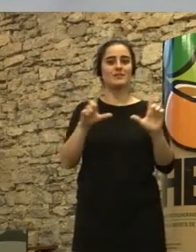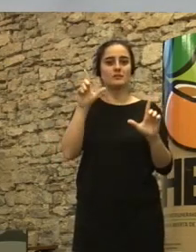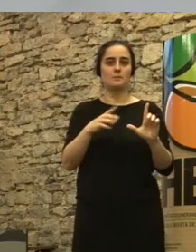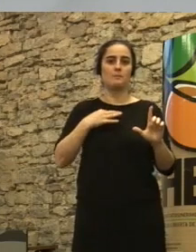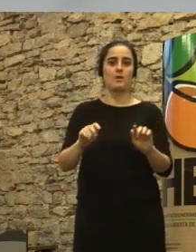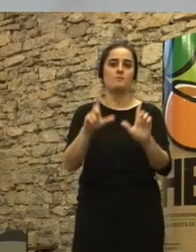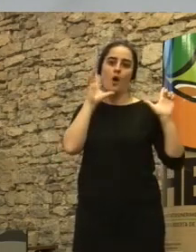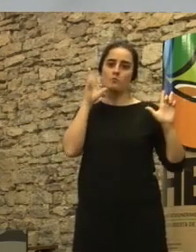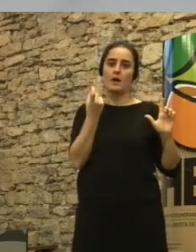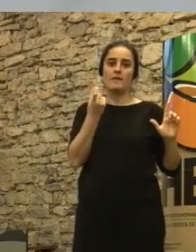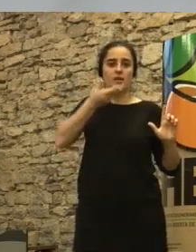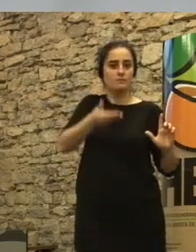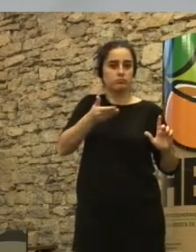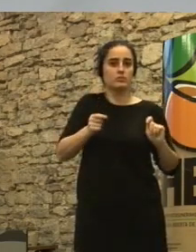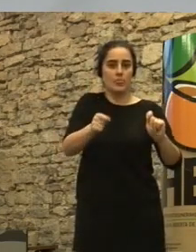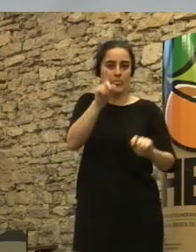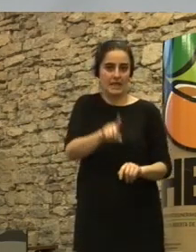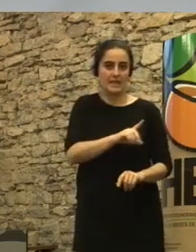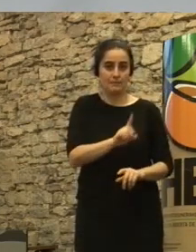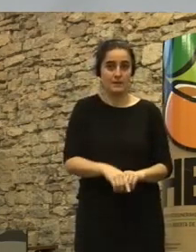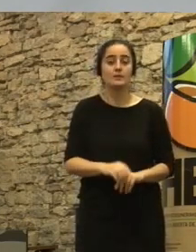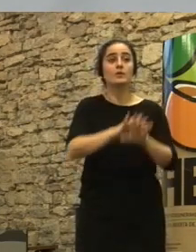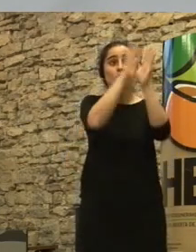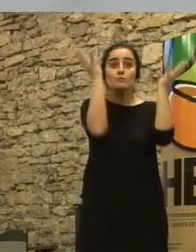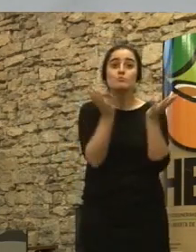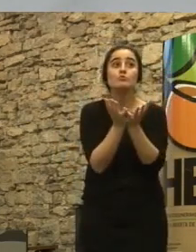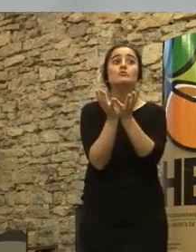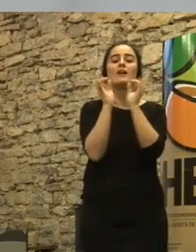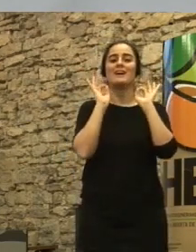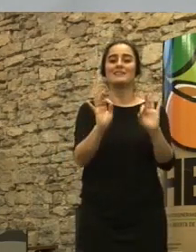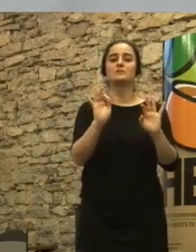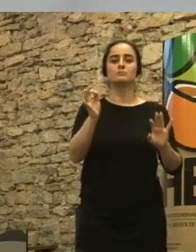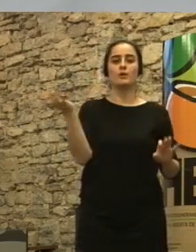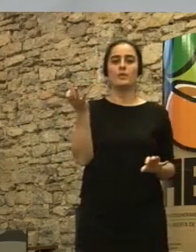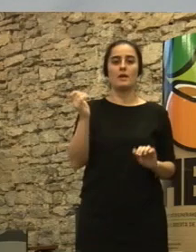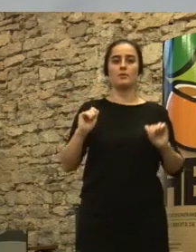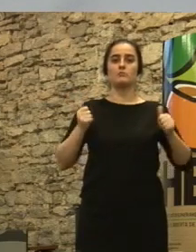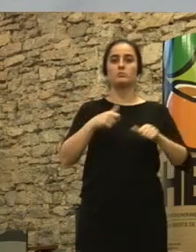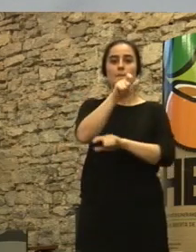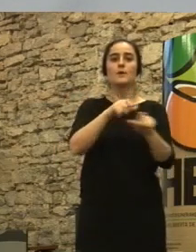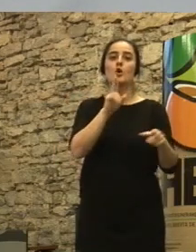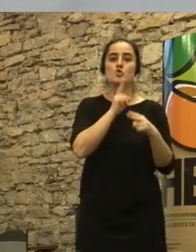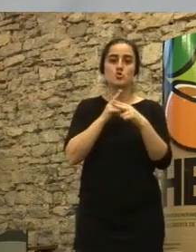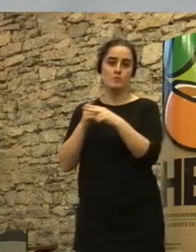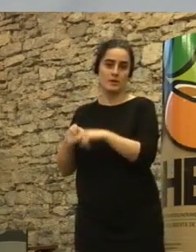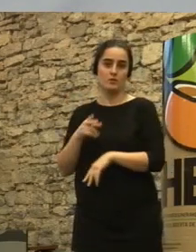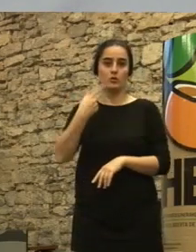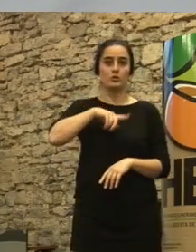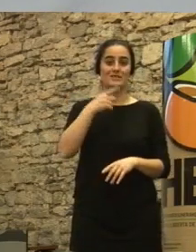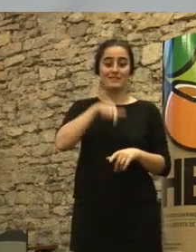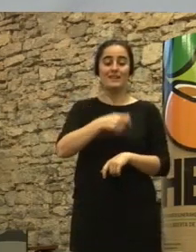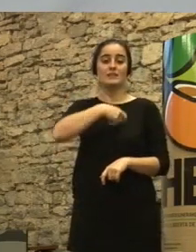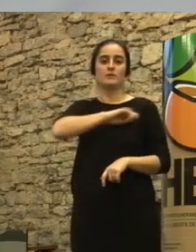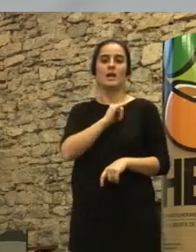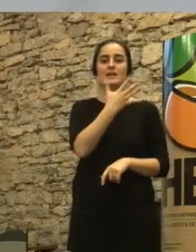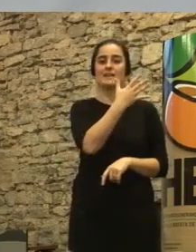notoriedad. Ese es nuestro sistema y es así en el mundo entero, pero todo empieza por nominadores. Tenemos 500 en España y cada